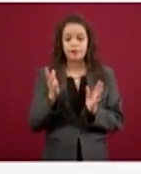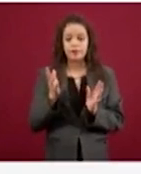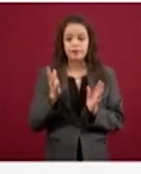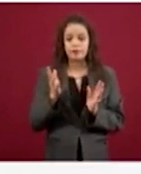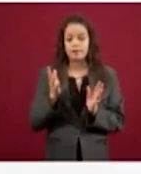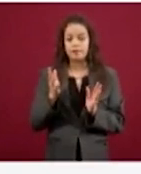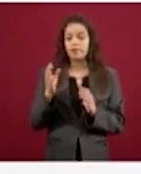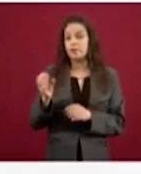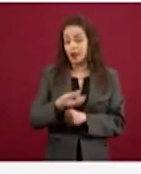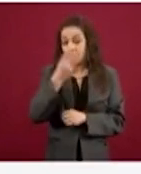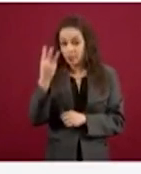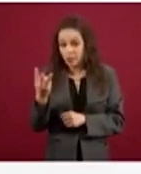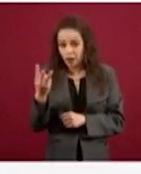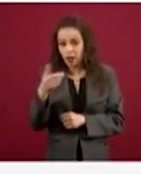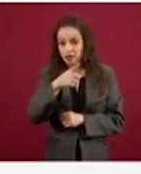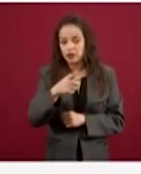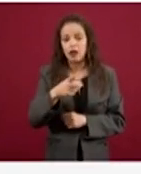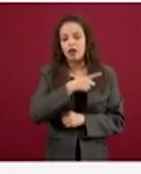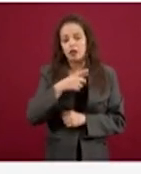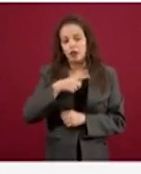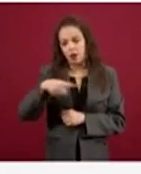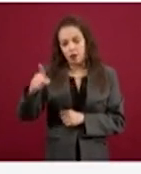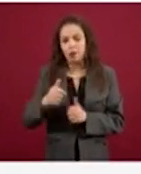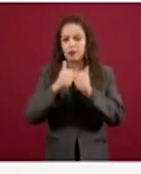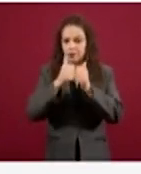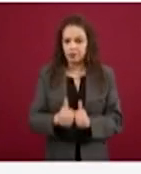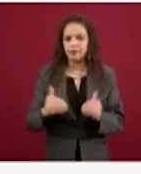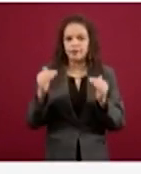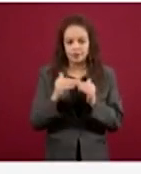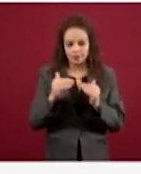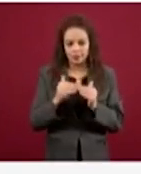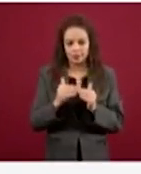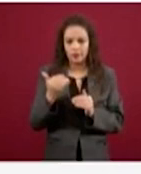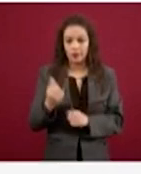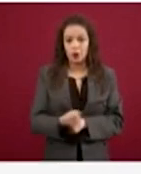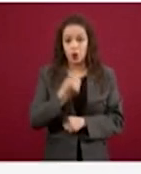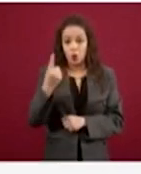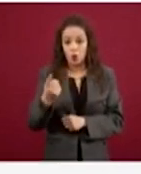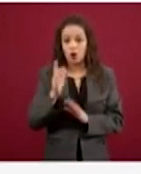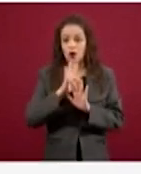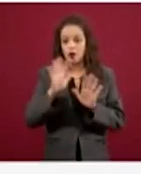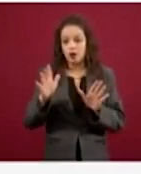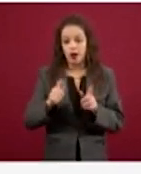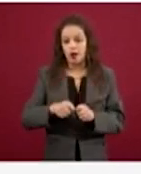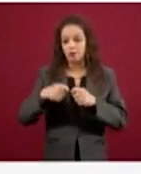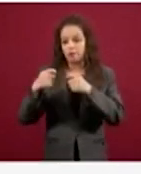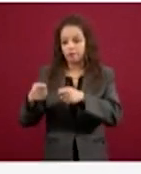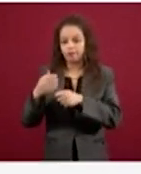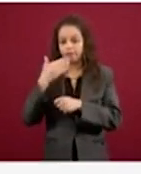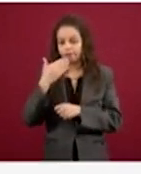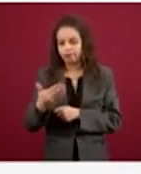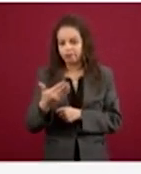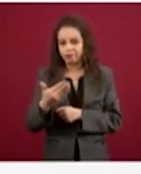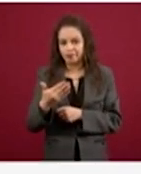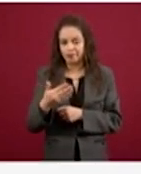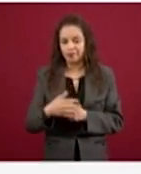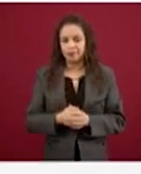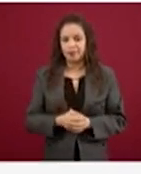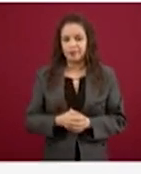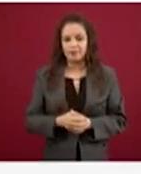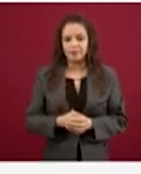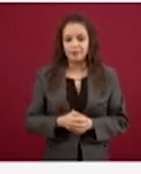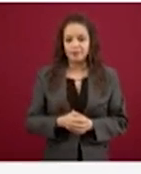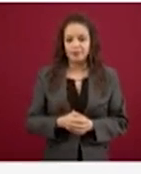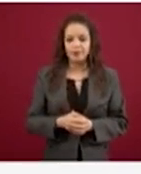tres los manejamos de manera ambulatoria y éste a uno ya lo dimos al sanitario este a todo el personal